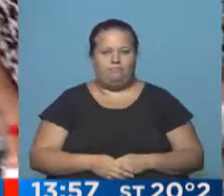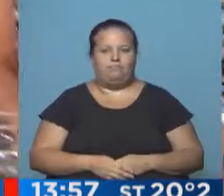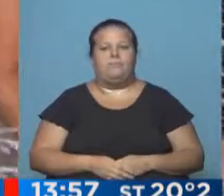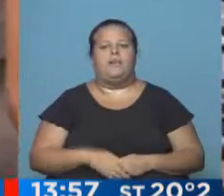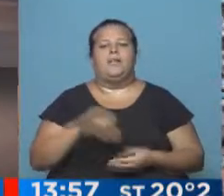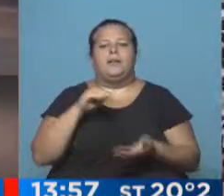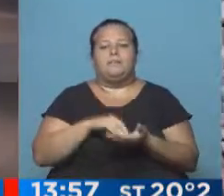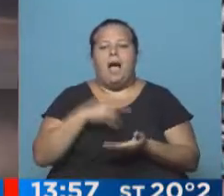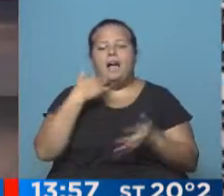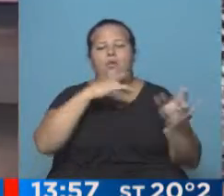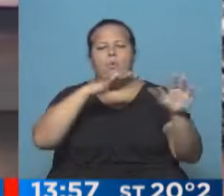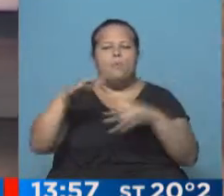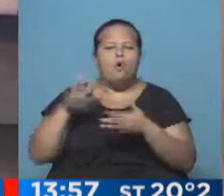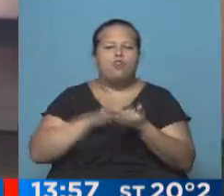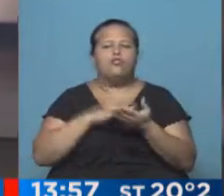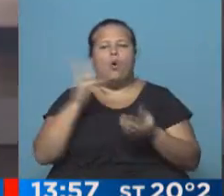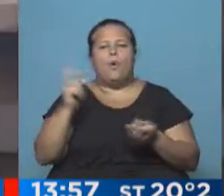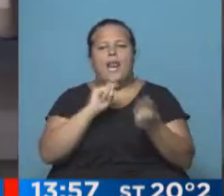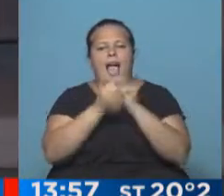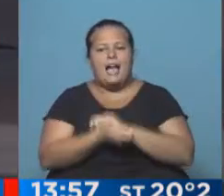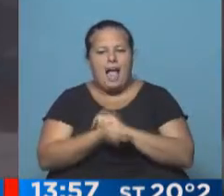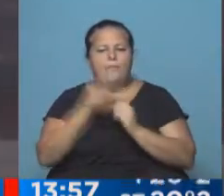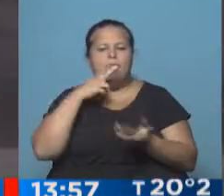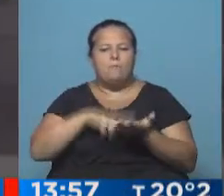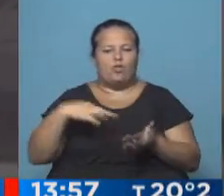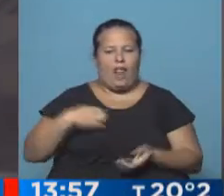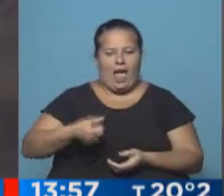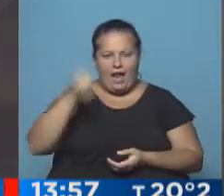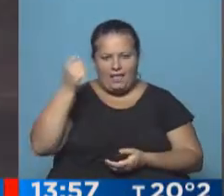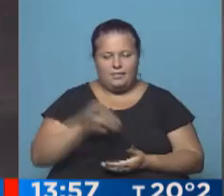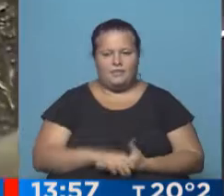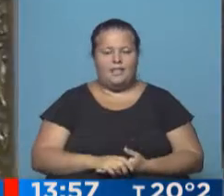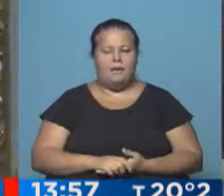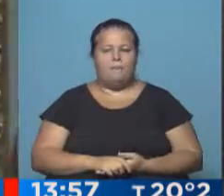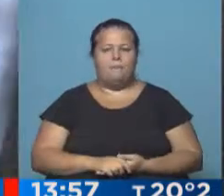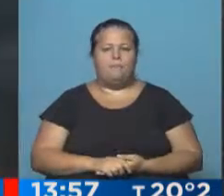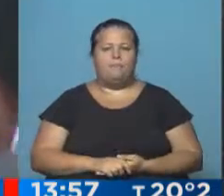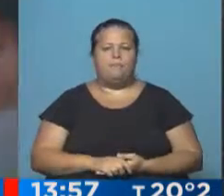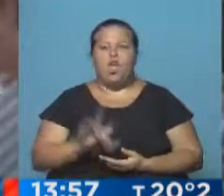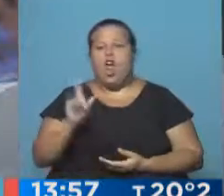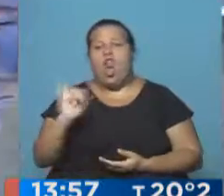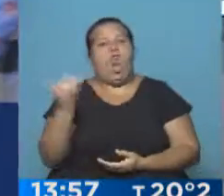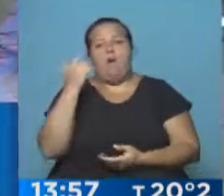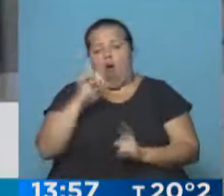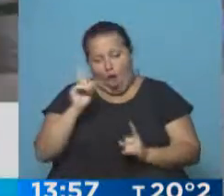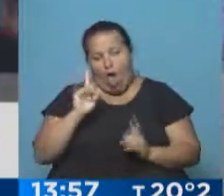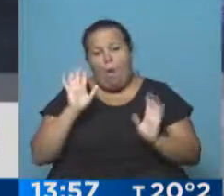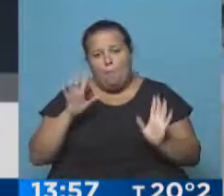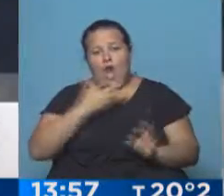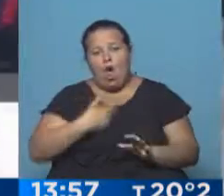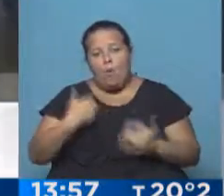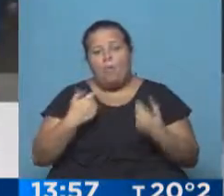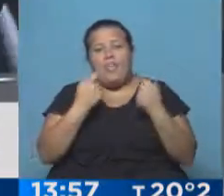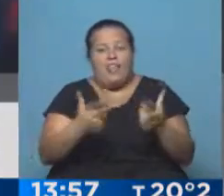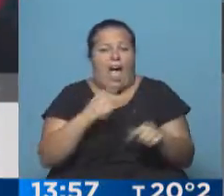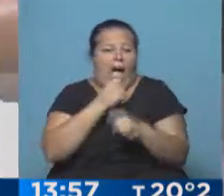más opiniones y percusiones tras las modificaciones en el impuesto a las ganancias no es lo ideal pero era lo era lo que el gobierno podía